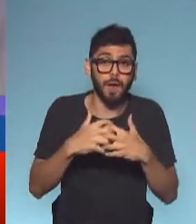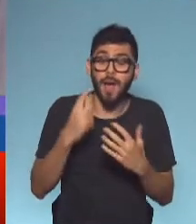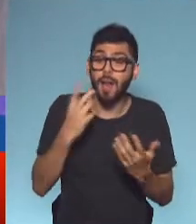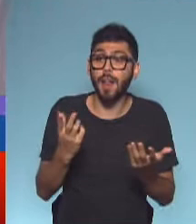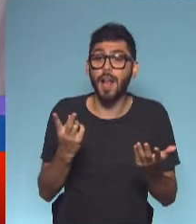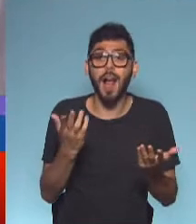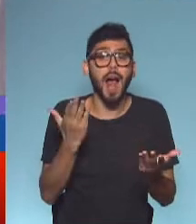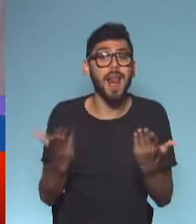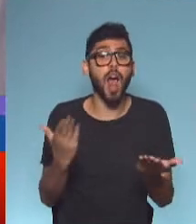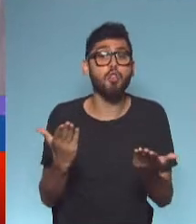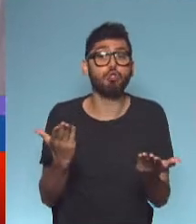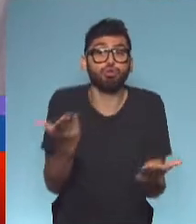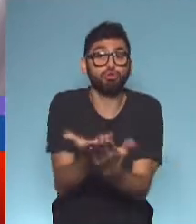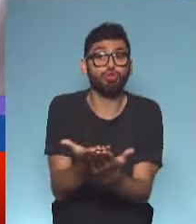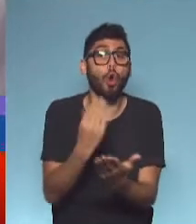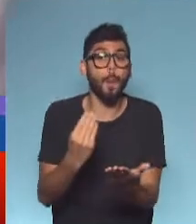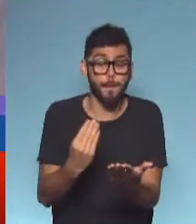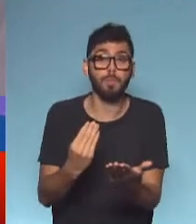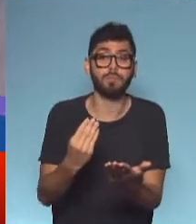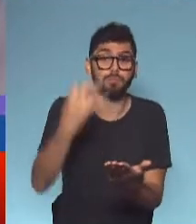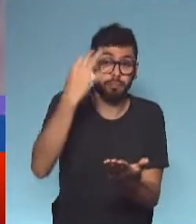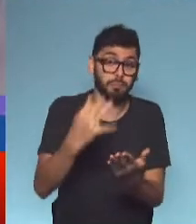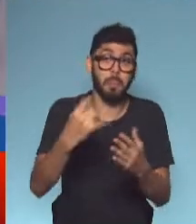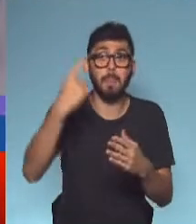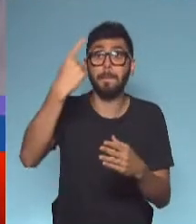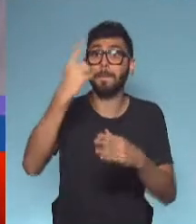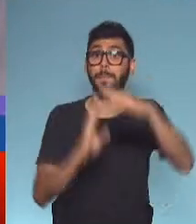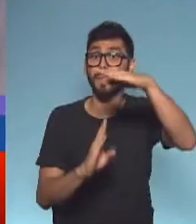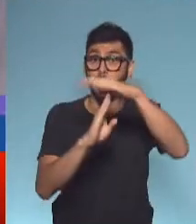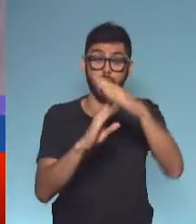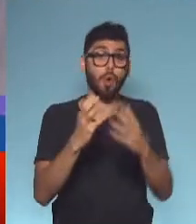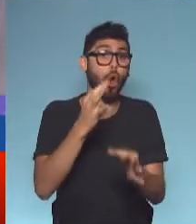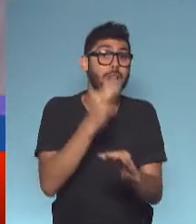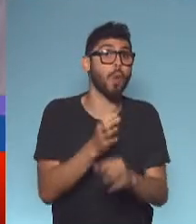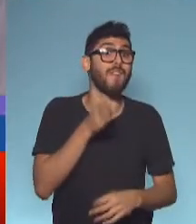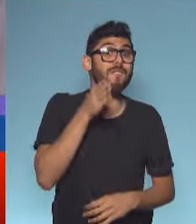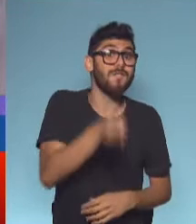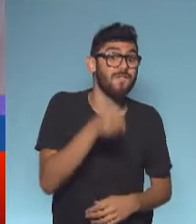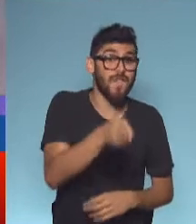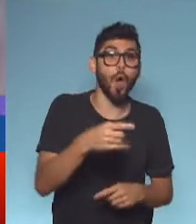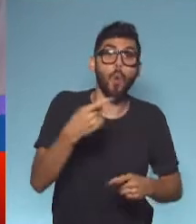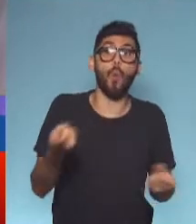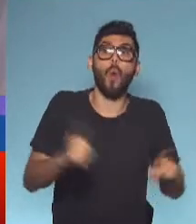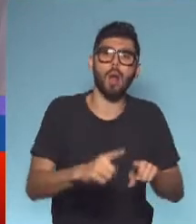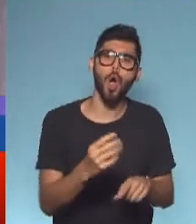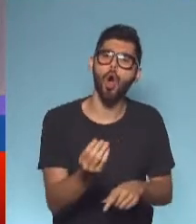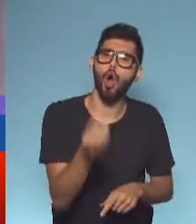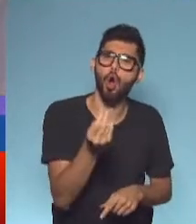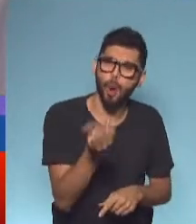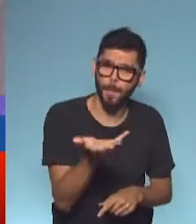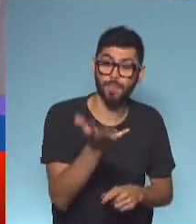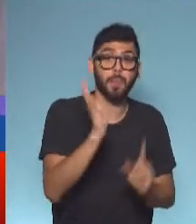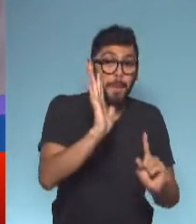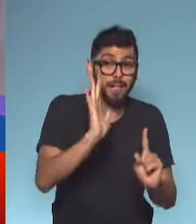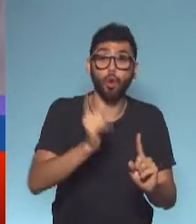posibilidades. Trabajar en el objetivo principal, que es el regreso a la presencialidad, pero también saber que ese regreso no va a ser